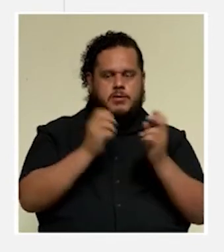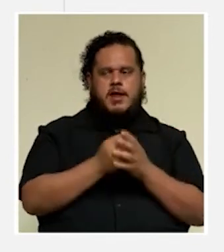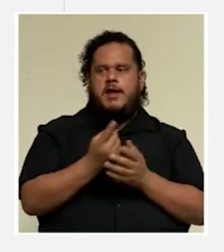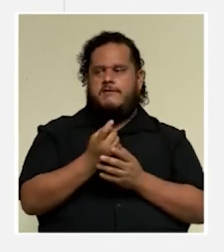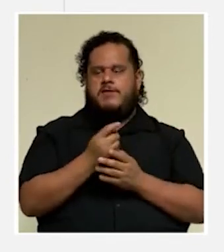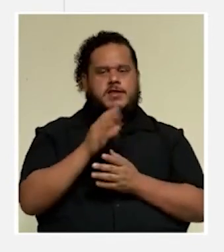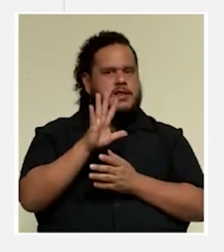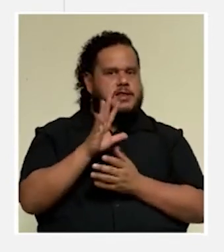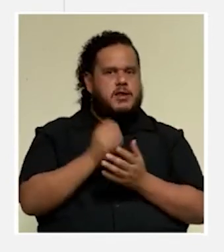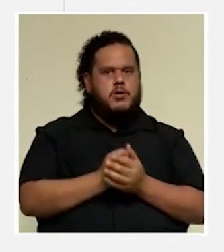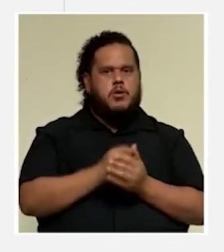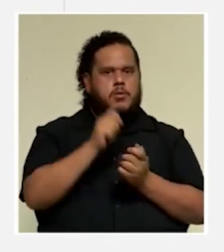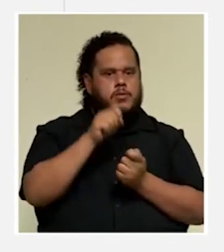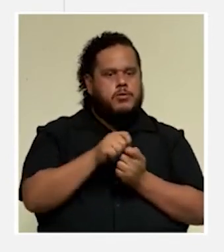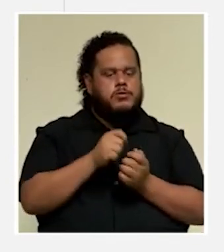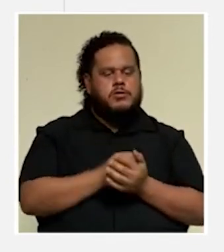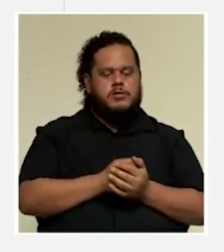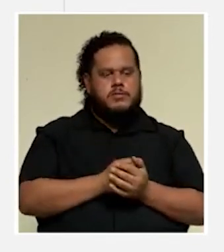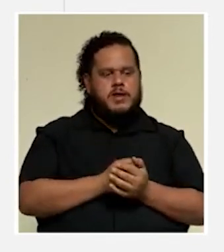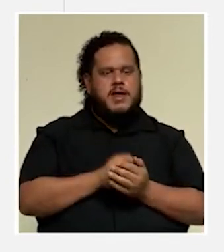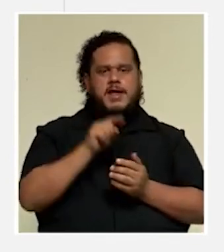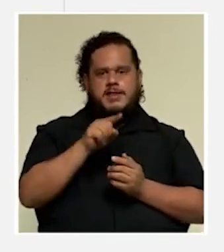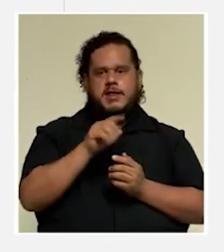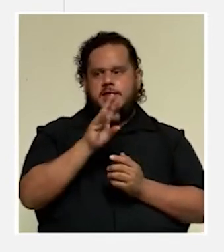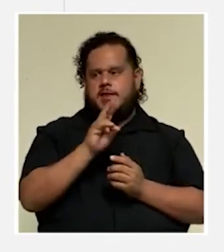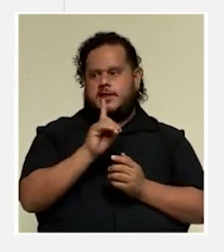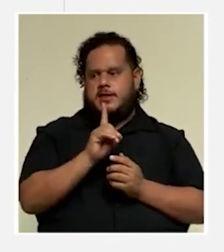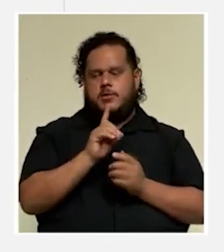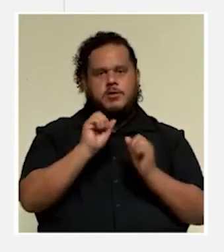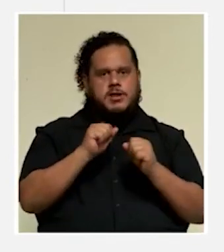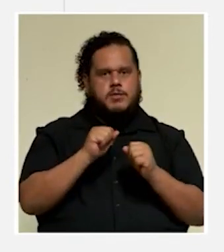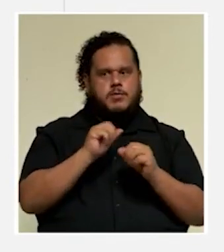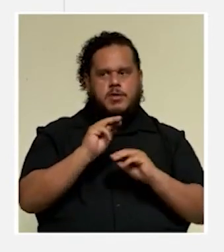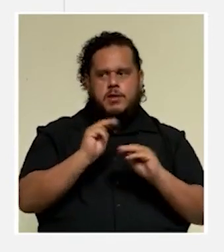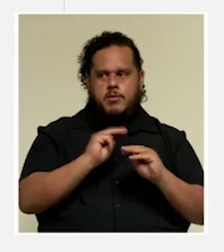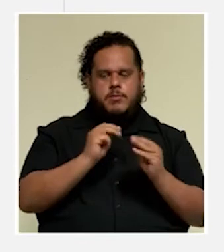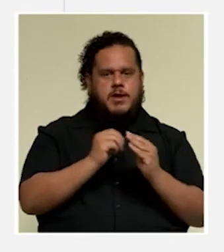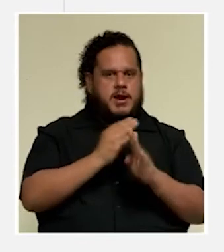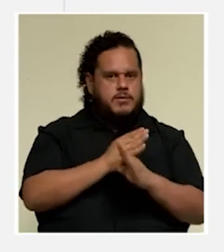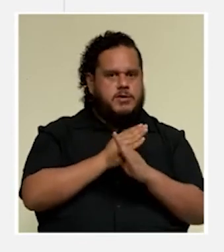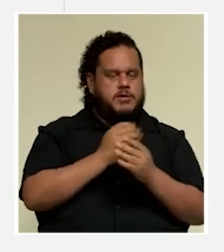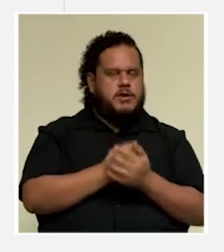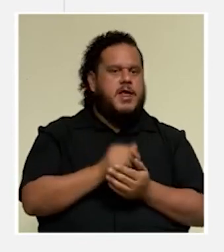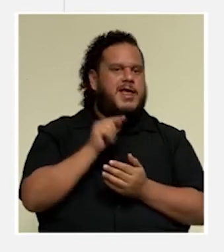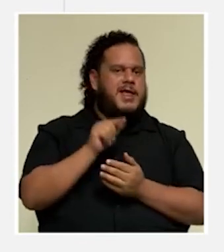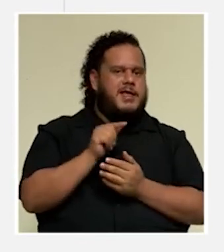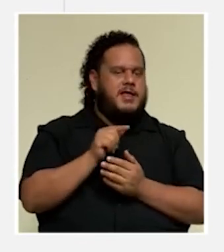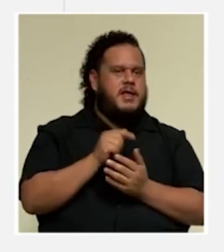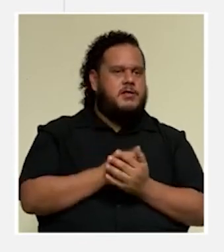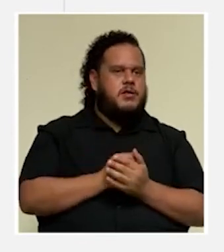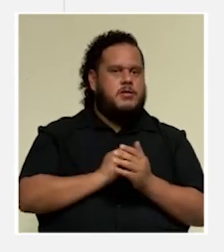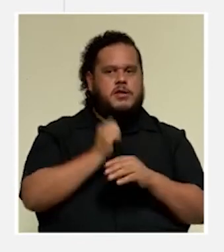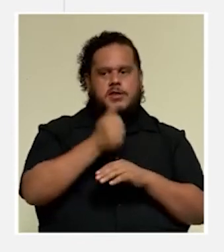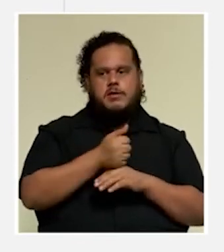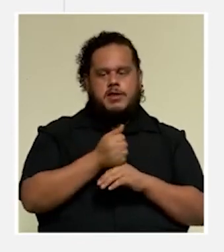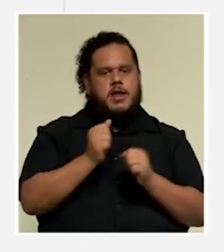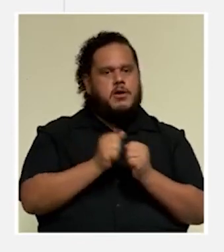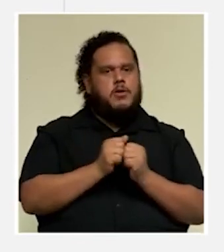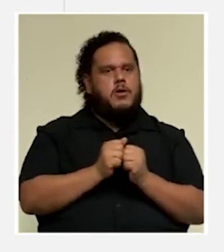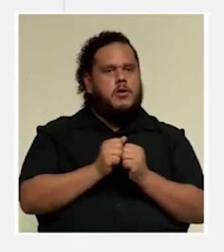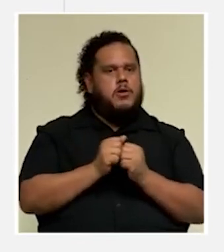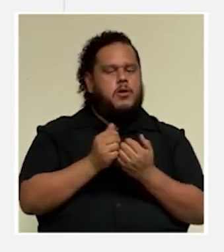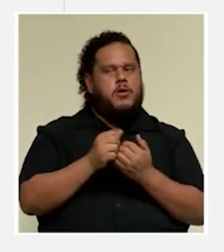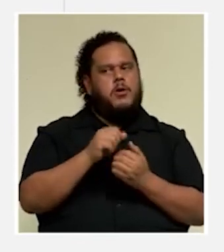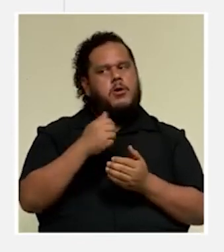unos 5 puntos de ese 71 que se pudiera mover hacia el abstencionismo, que esto es lo que establecía como hipótesis con los